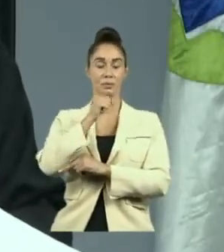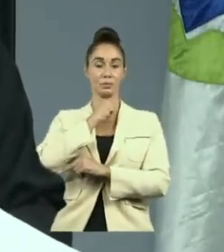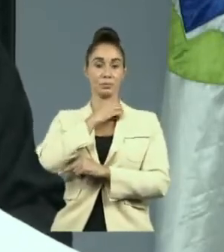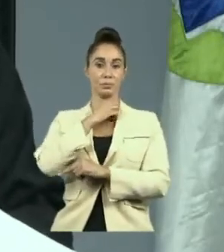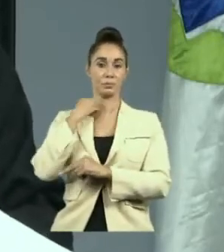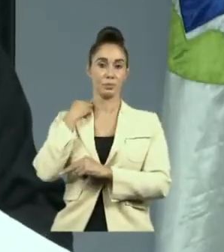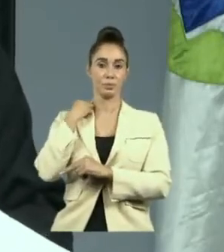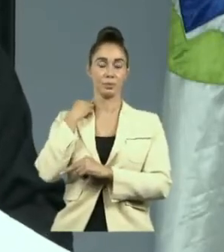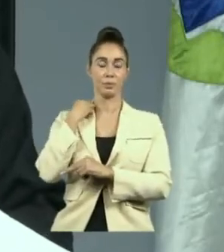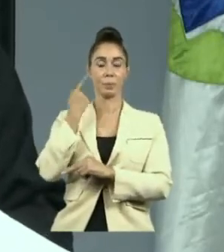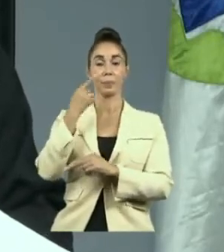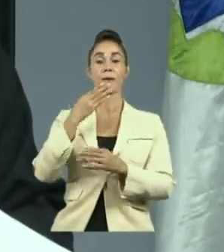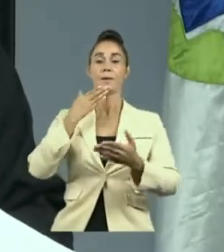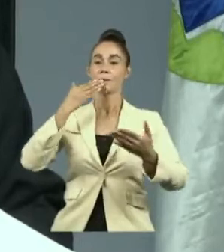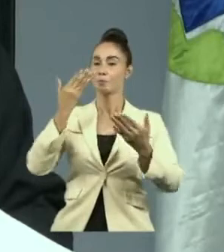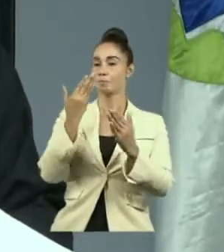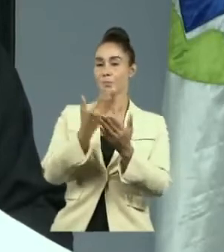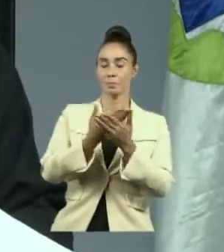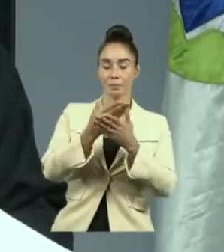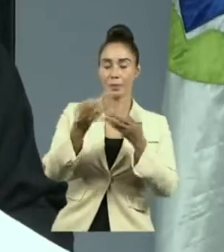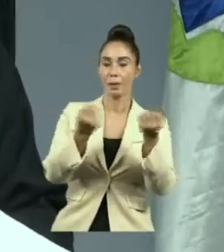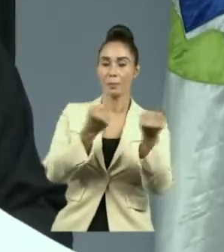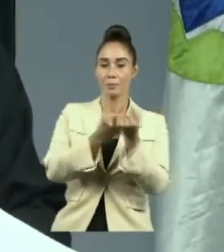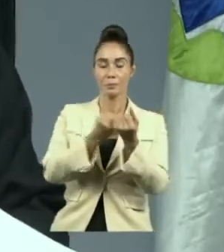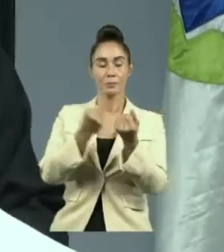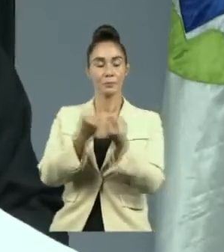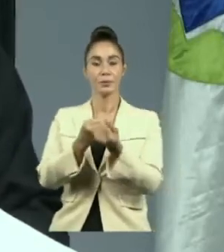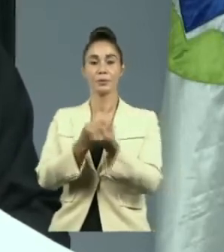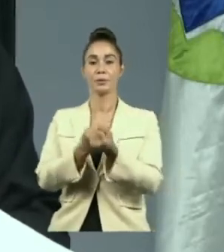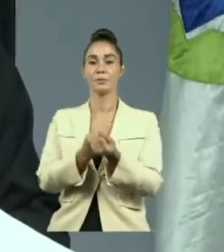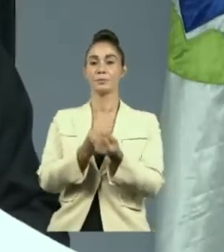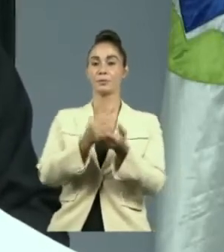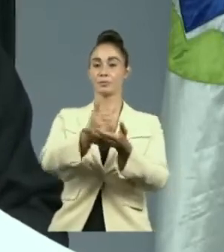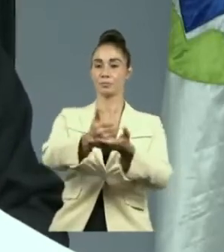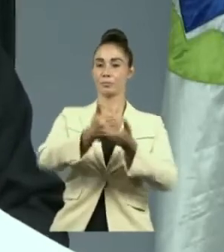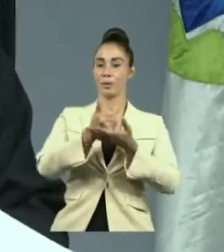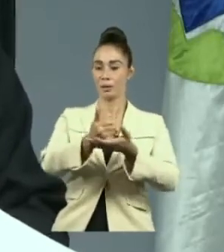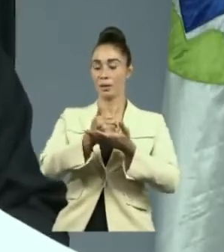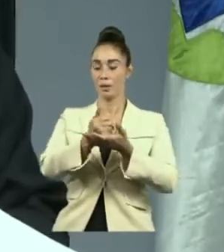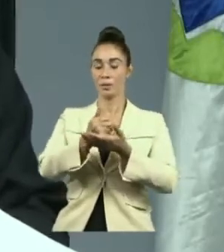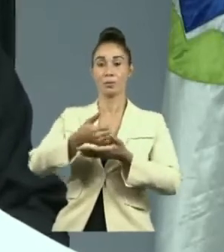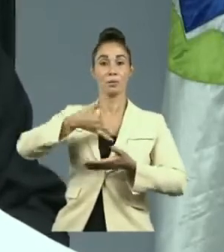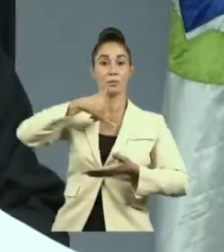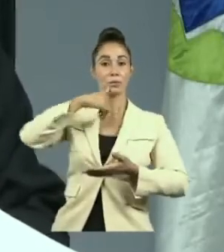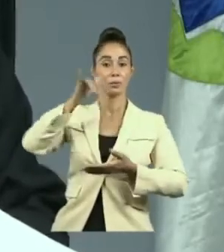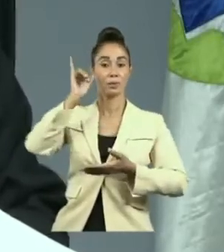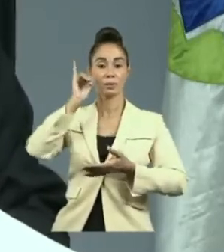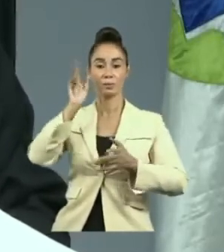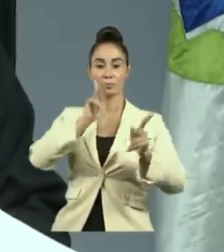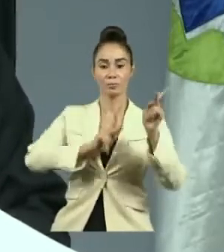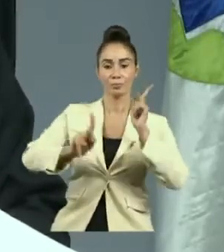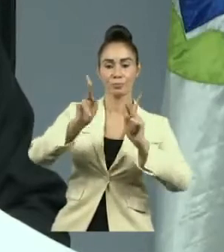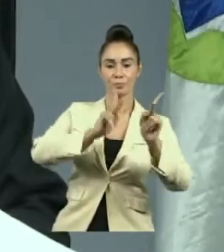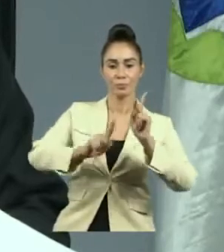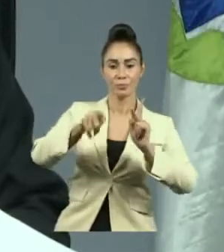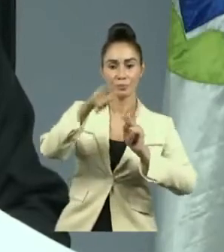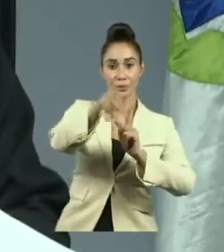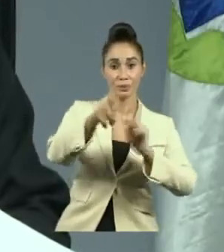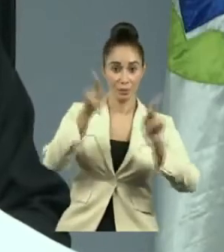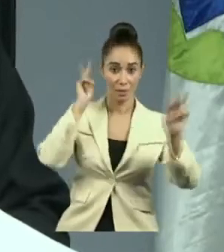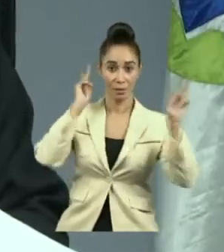las facilidades y apoyos otorgados a nuestra visita en el día de ayer igualmente